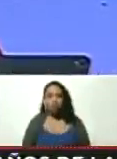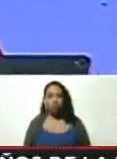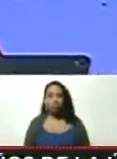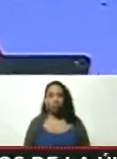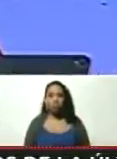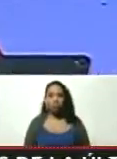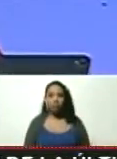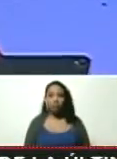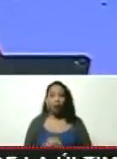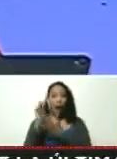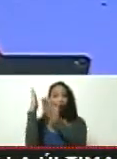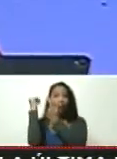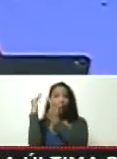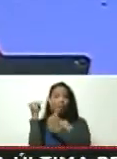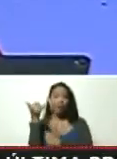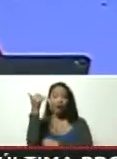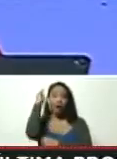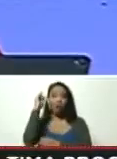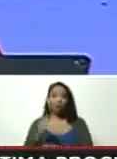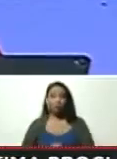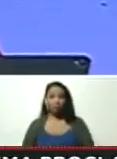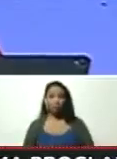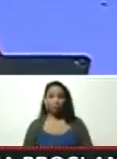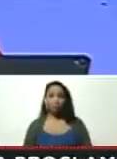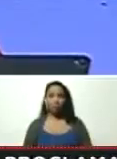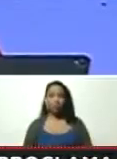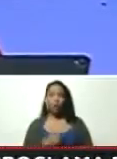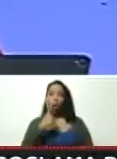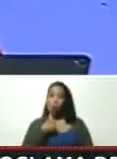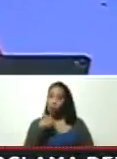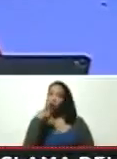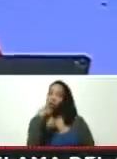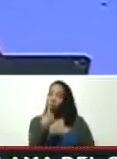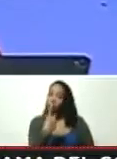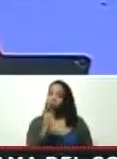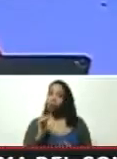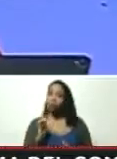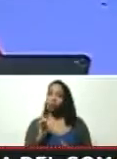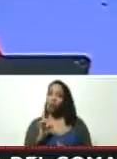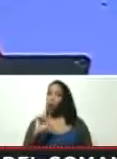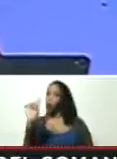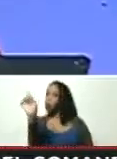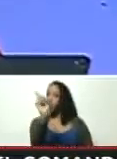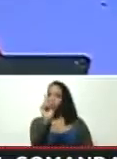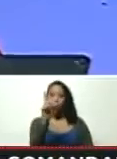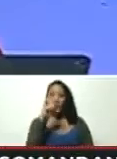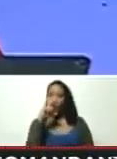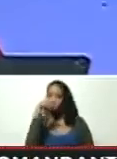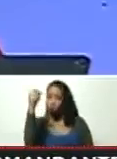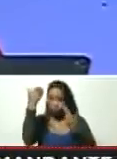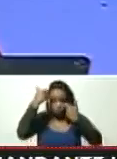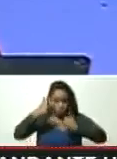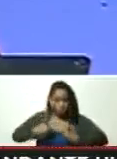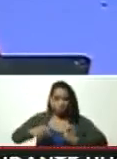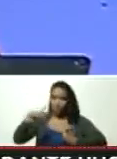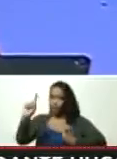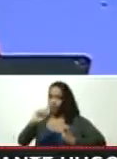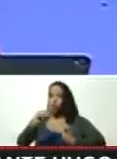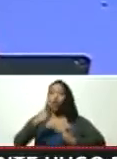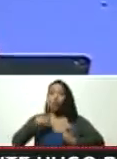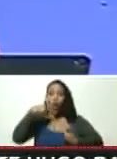La esperanza que tienen. Y yo les digo, no es Maduro. Y lo